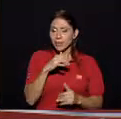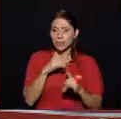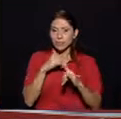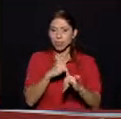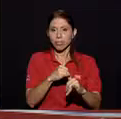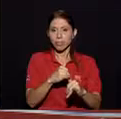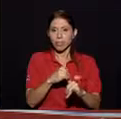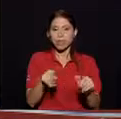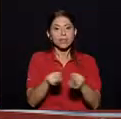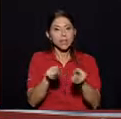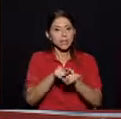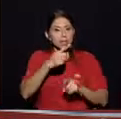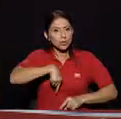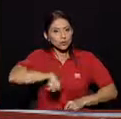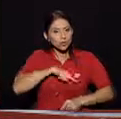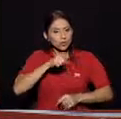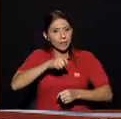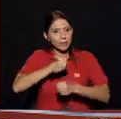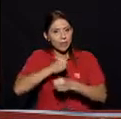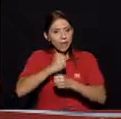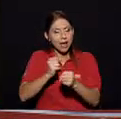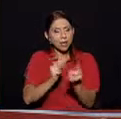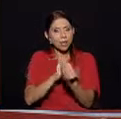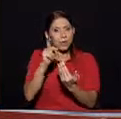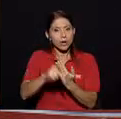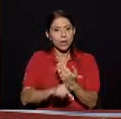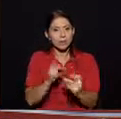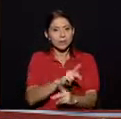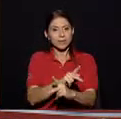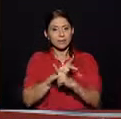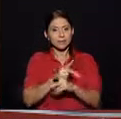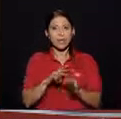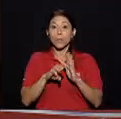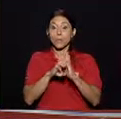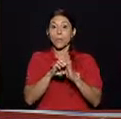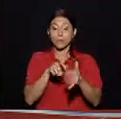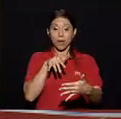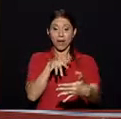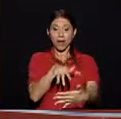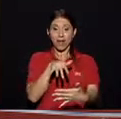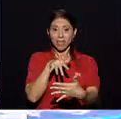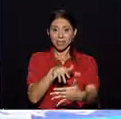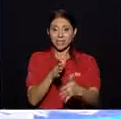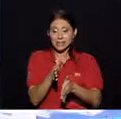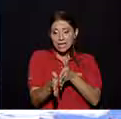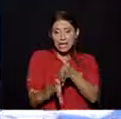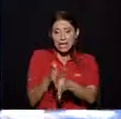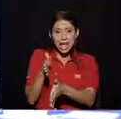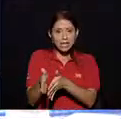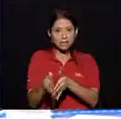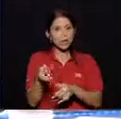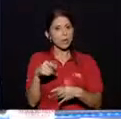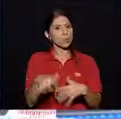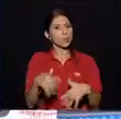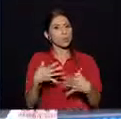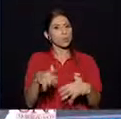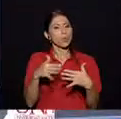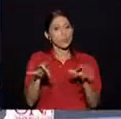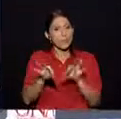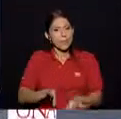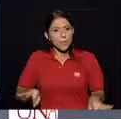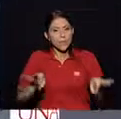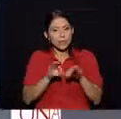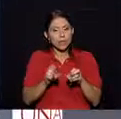quería señalar que con respecto al sistema, el sistema está en este momento bajo examen y revisión por parte del Consejo Nacional de la Niñez